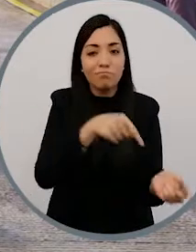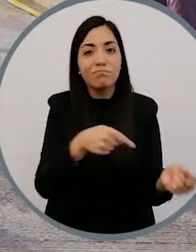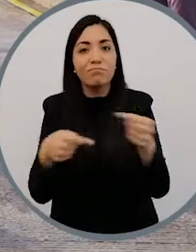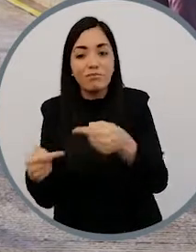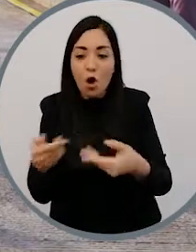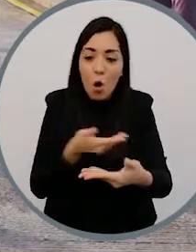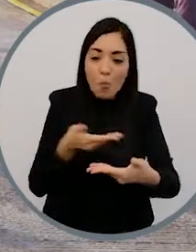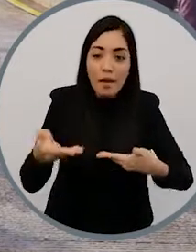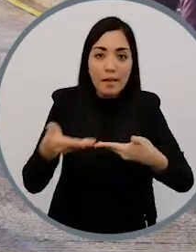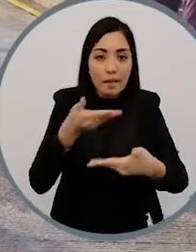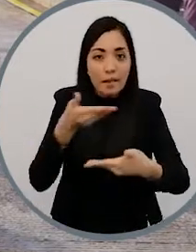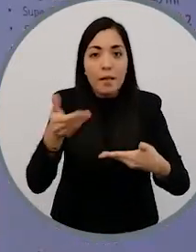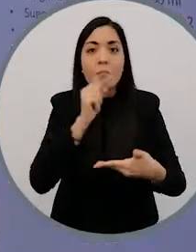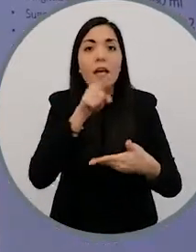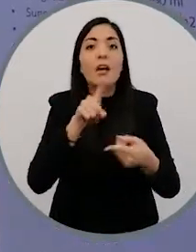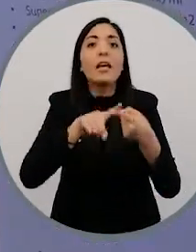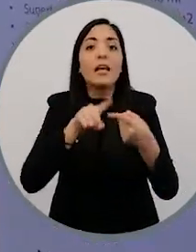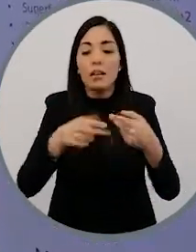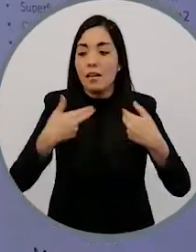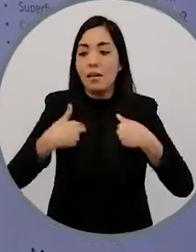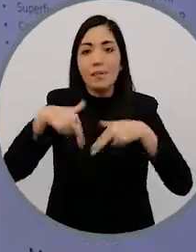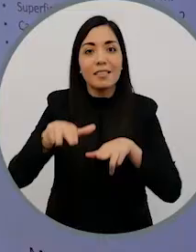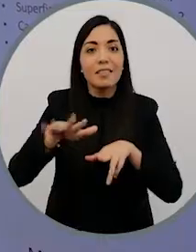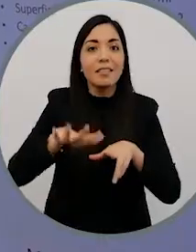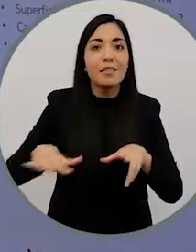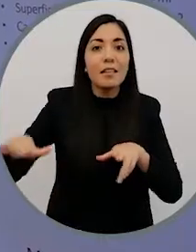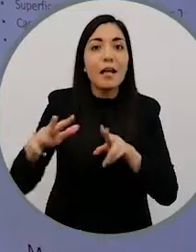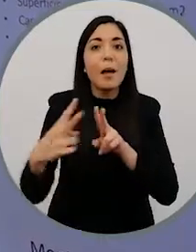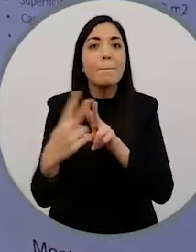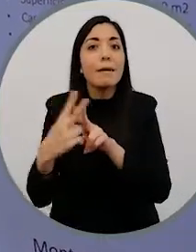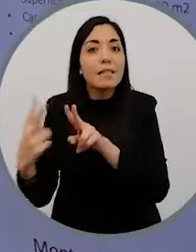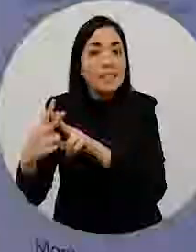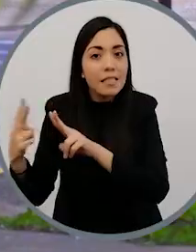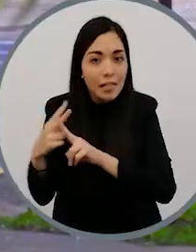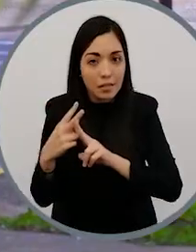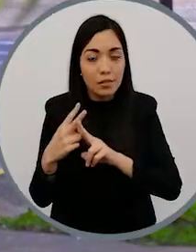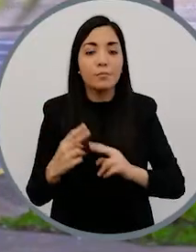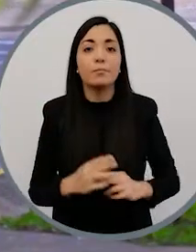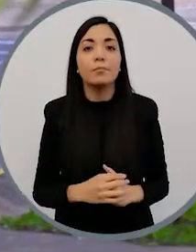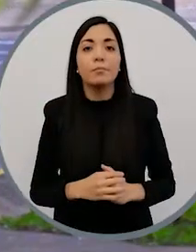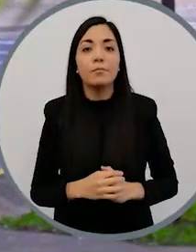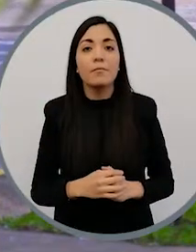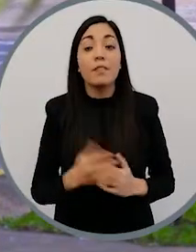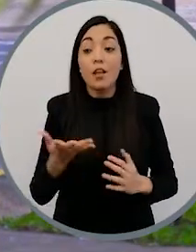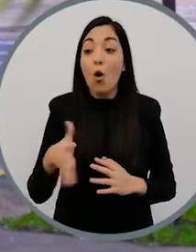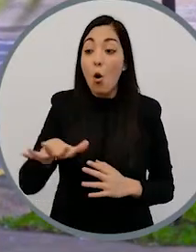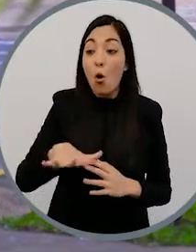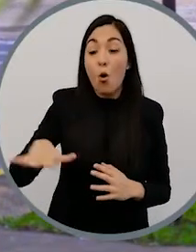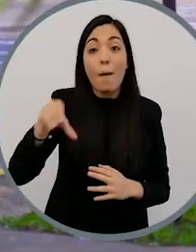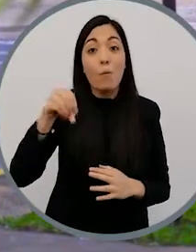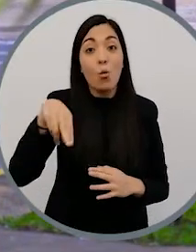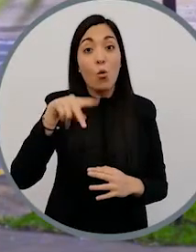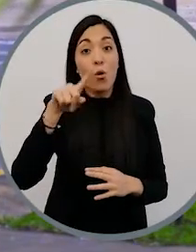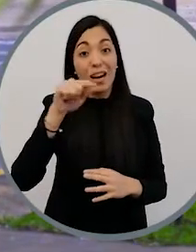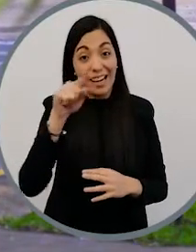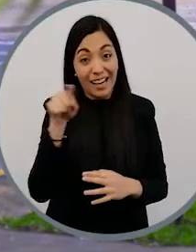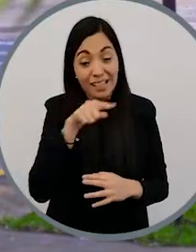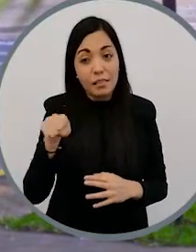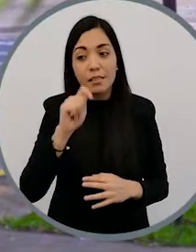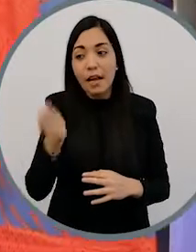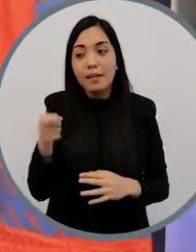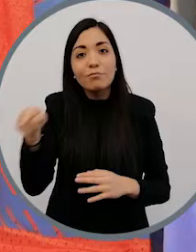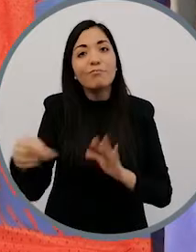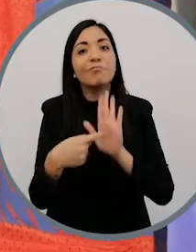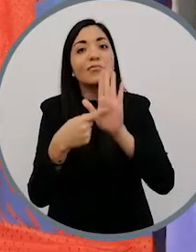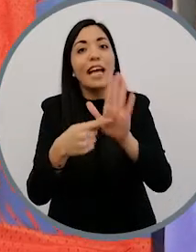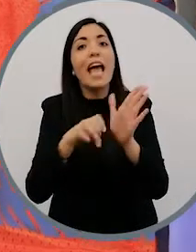tratamos que ese mismo tipo de comunicación tenerlo con los representantes de la asociación de vecinos y obviamente pues con cada uno de los colonos.